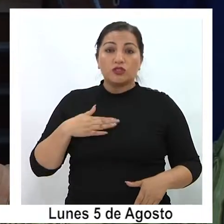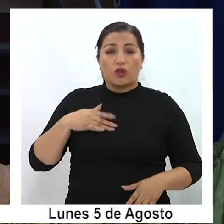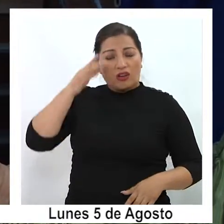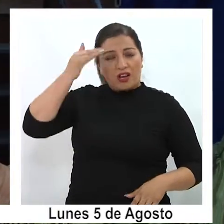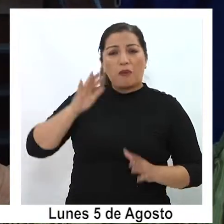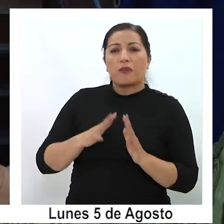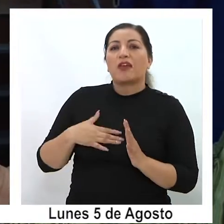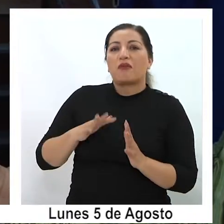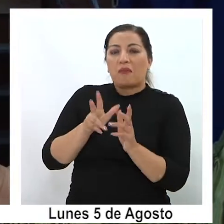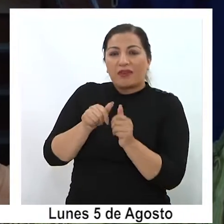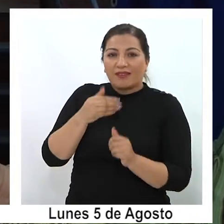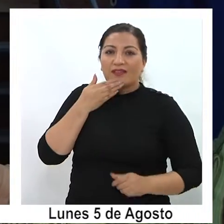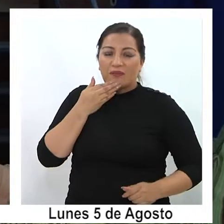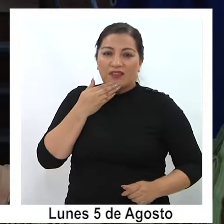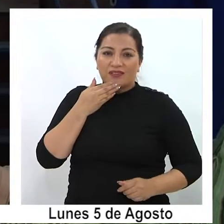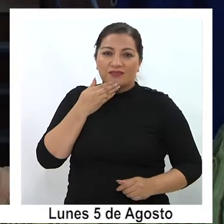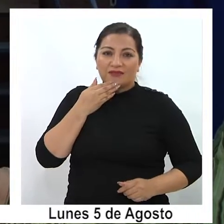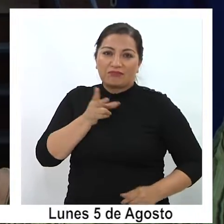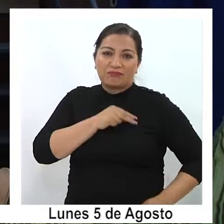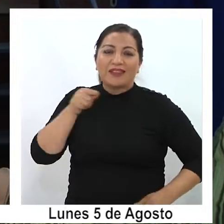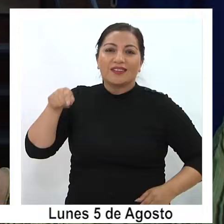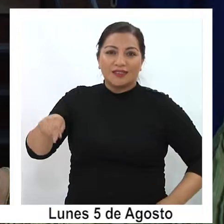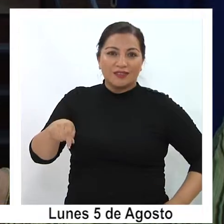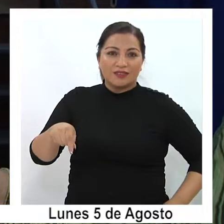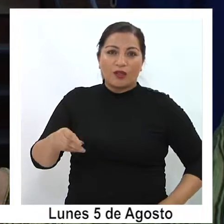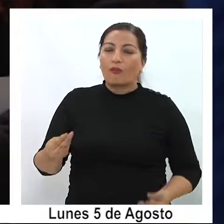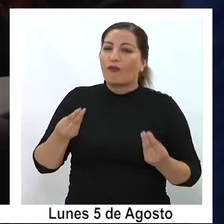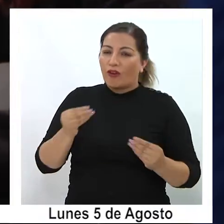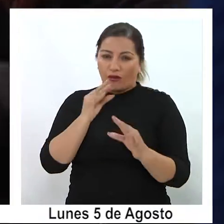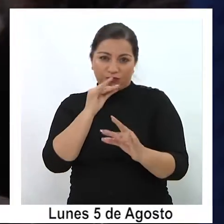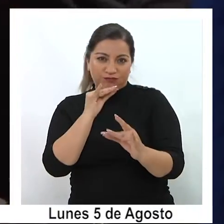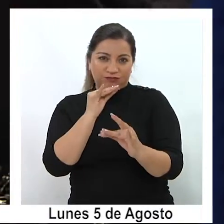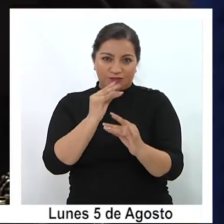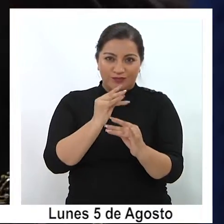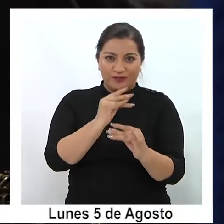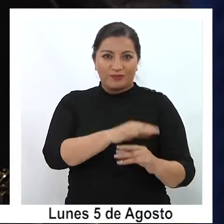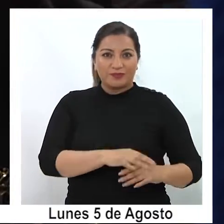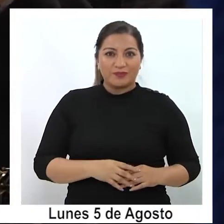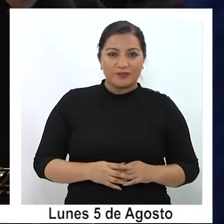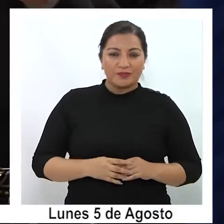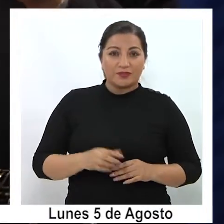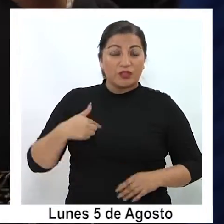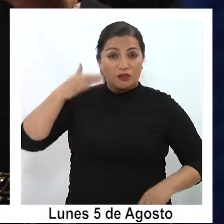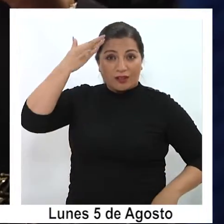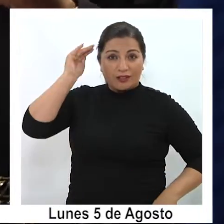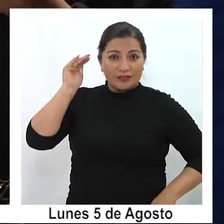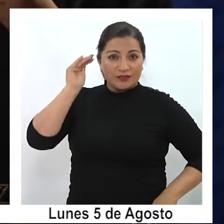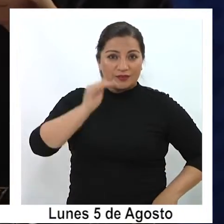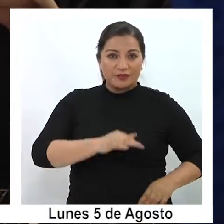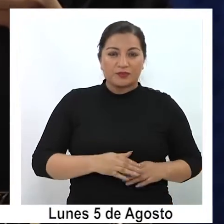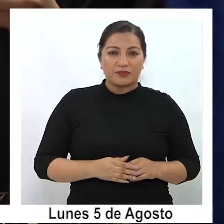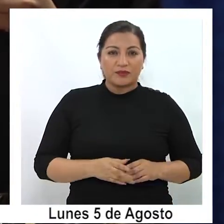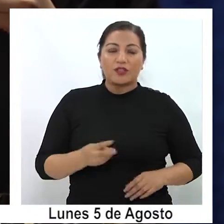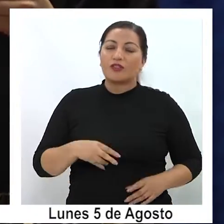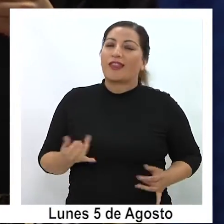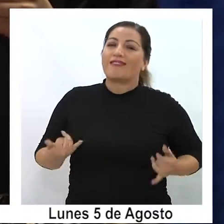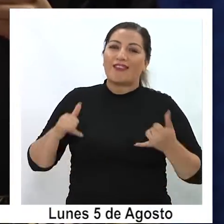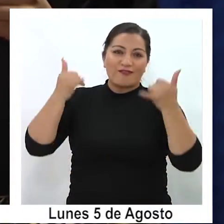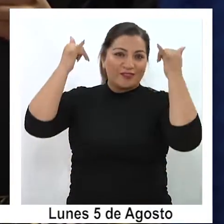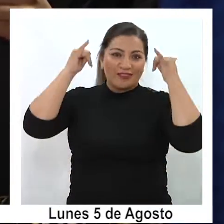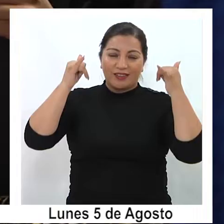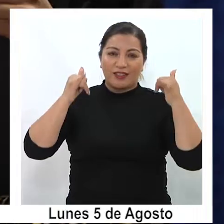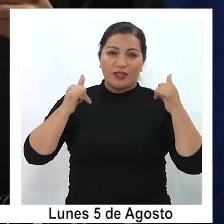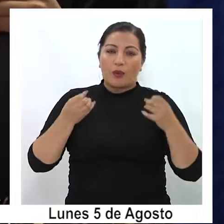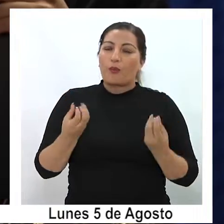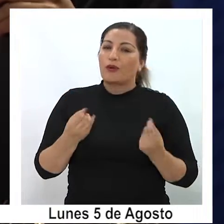mis compañeros se lo merecen porque son muy buenos tocando los instrumentos. Y yo creo que la vamos a pasar muy bien y se nos